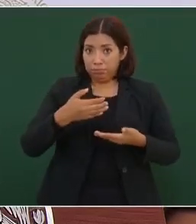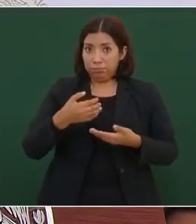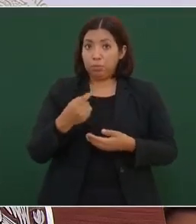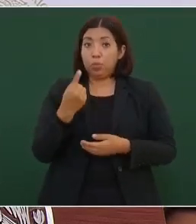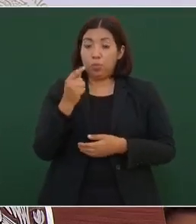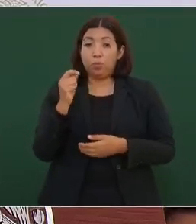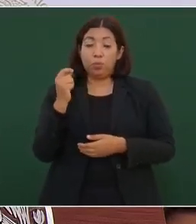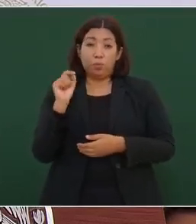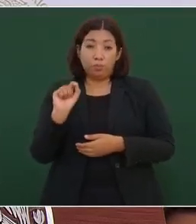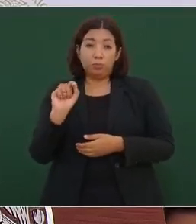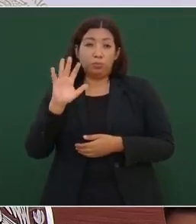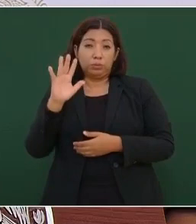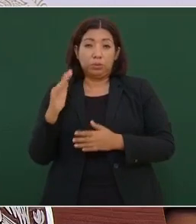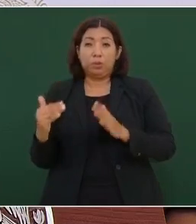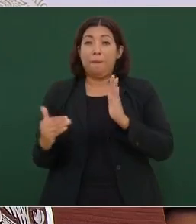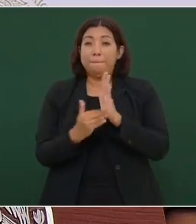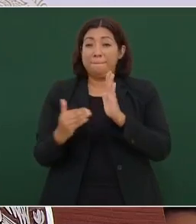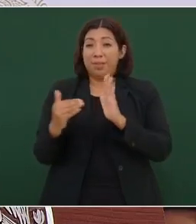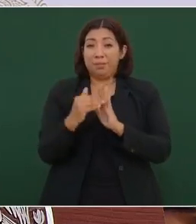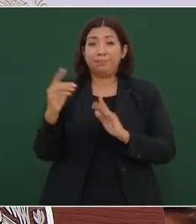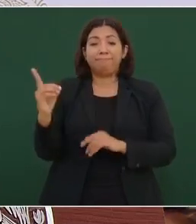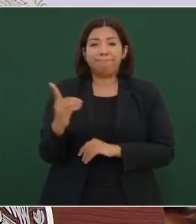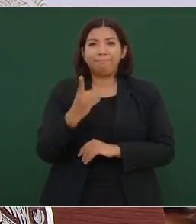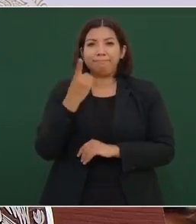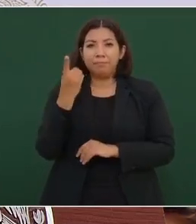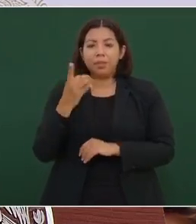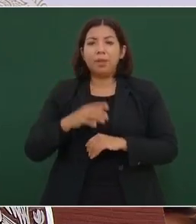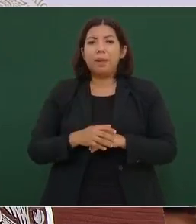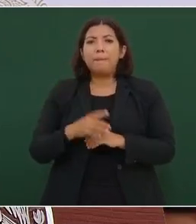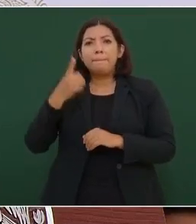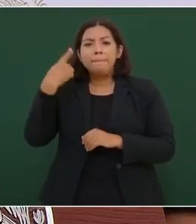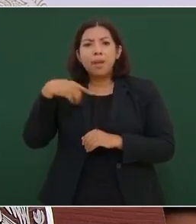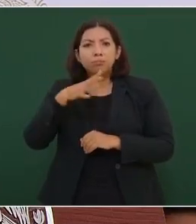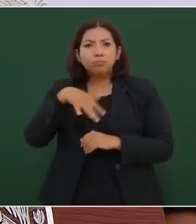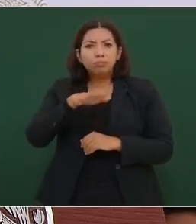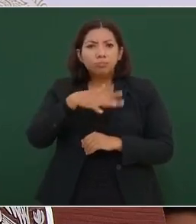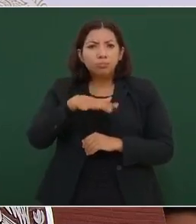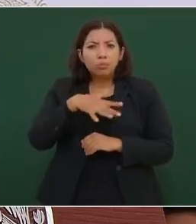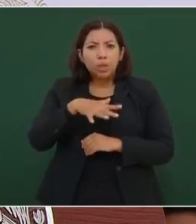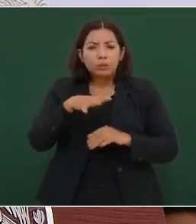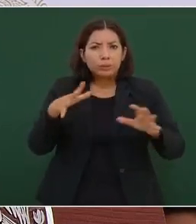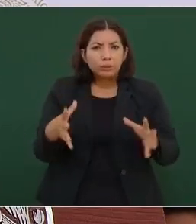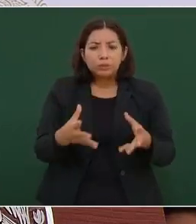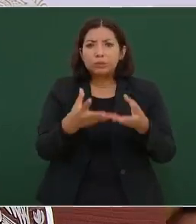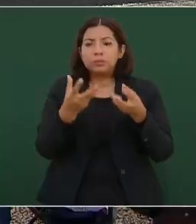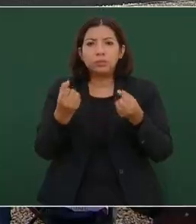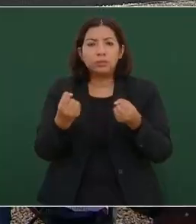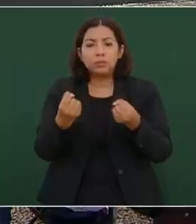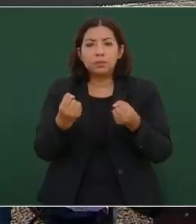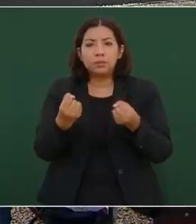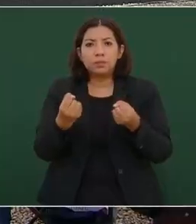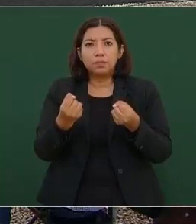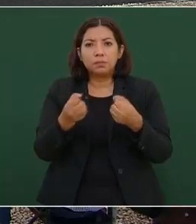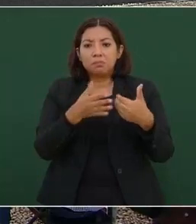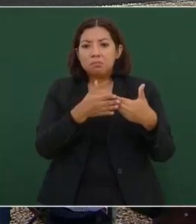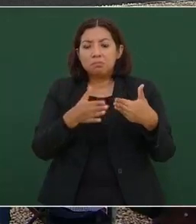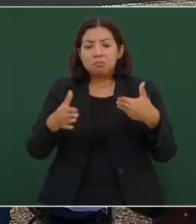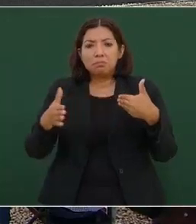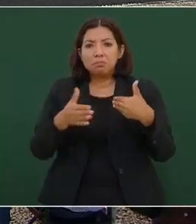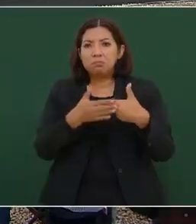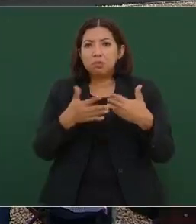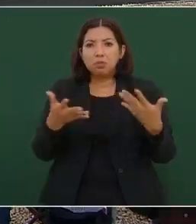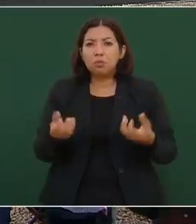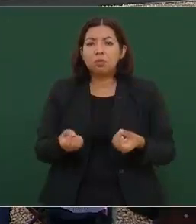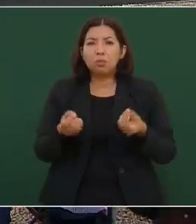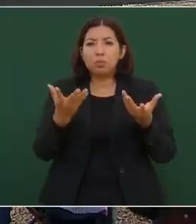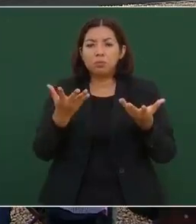millones de dólares. En cuanto a búsqueda y rescate, en lo que va de la administración, se